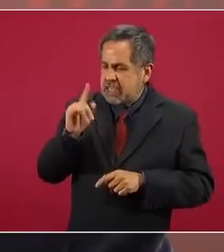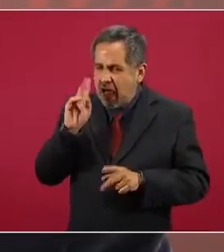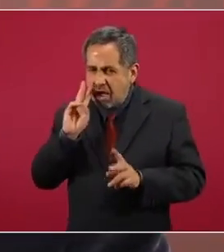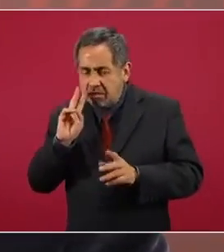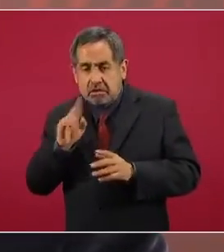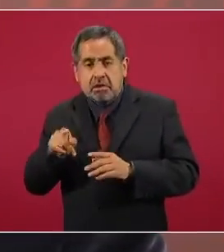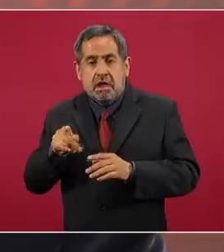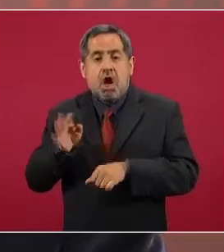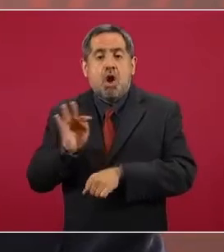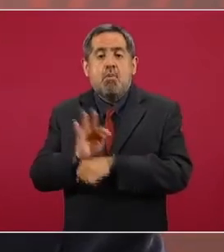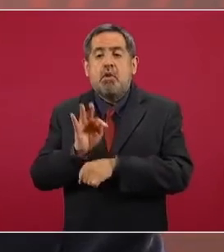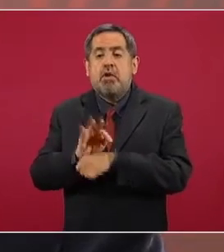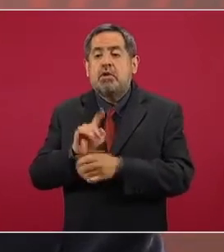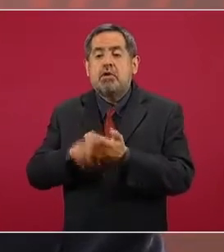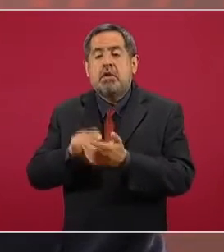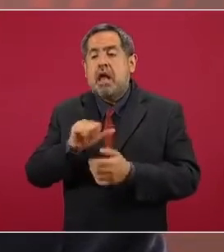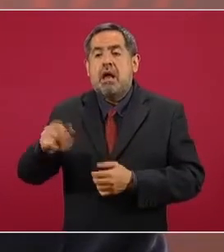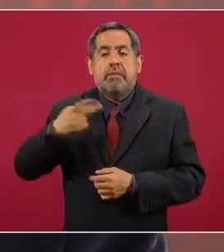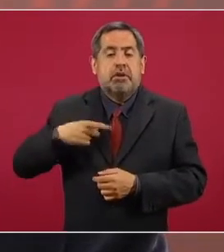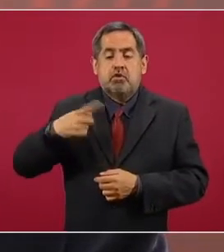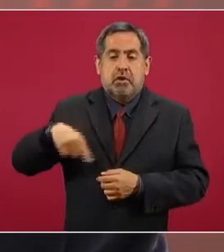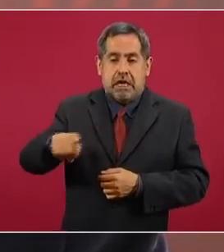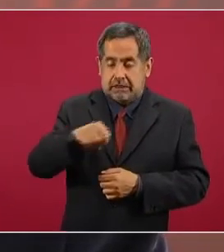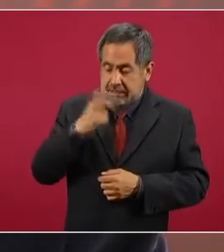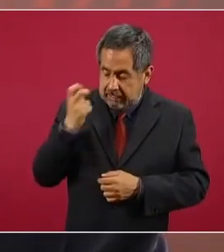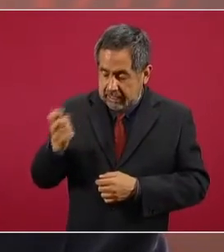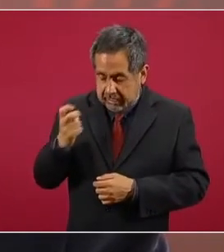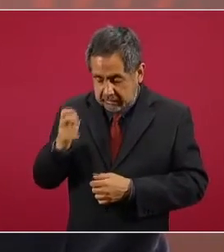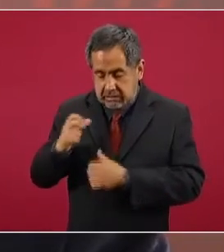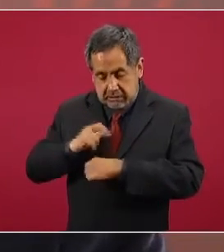se le da protección a la gente,